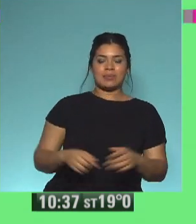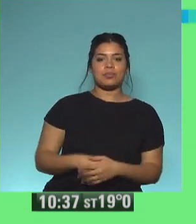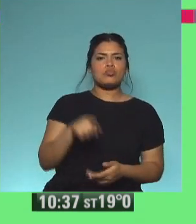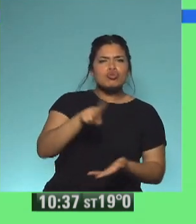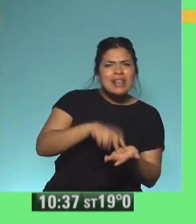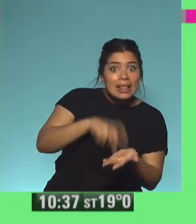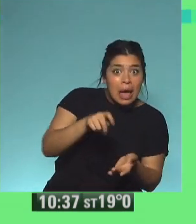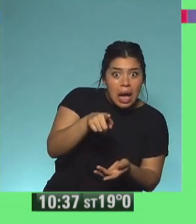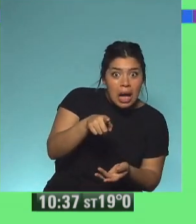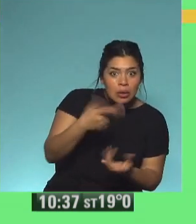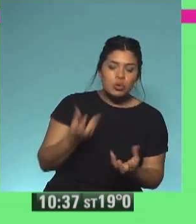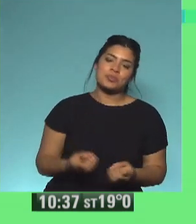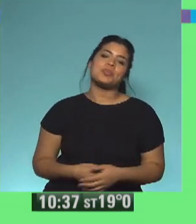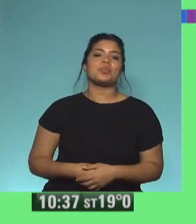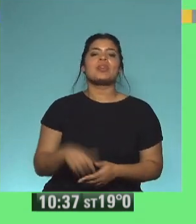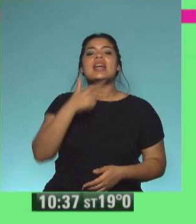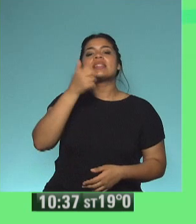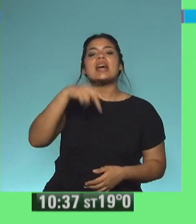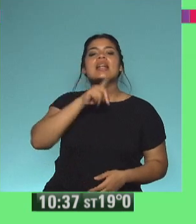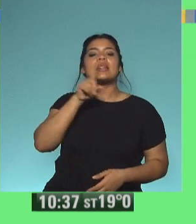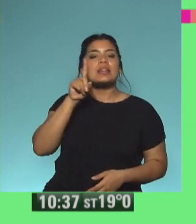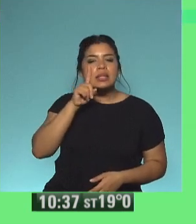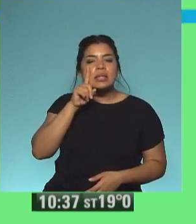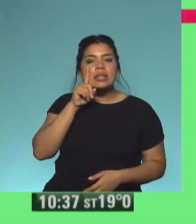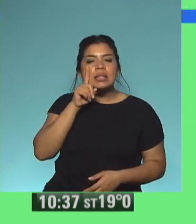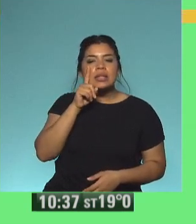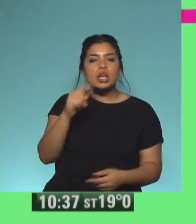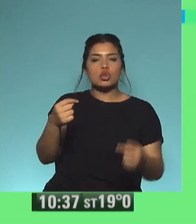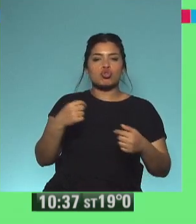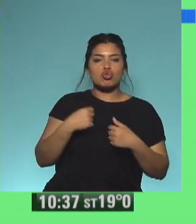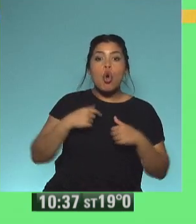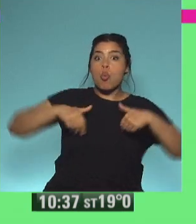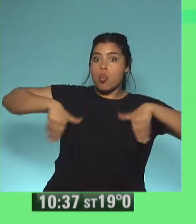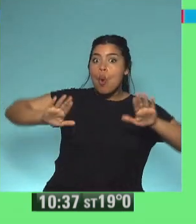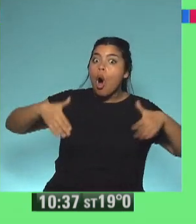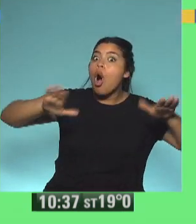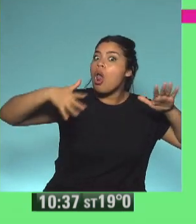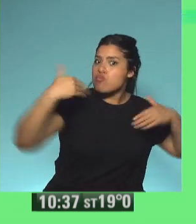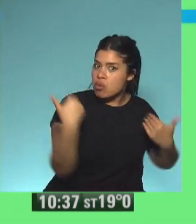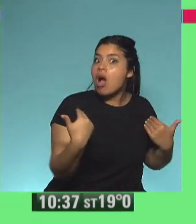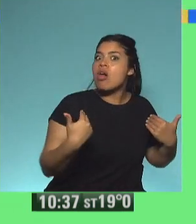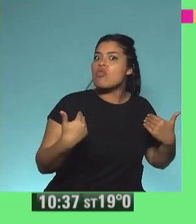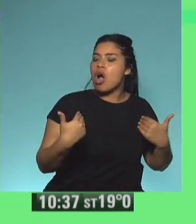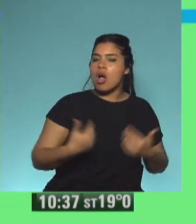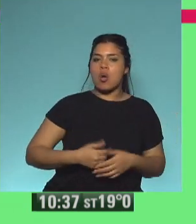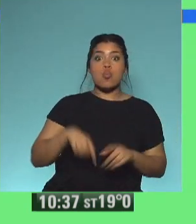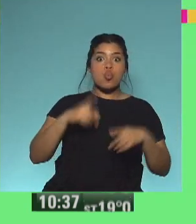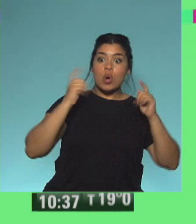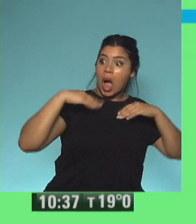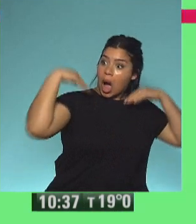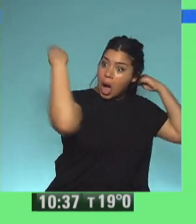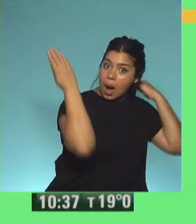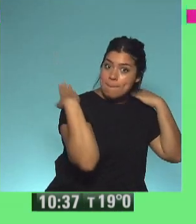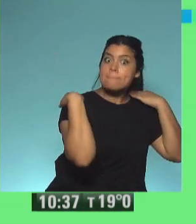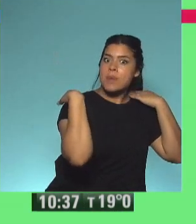Amparo? Santi, el centurión volando. Ahí está con su capa. Fue una semana, toda una semana de